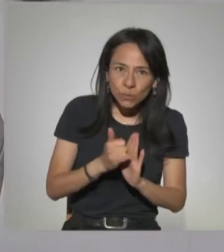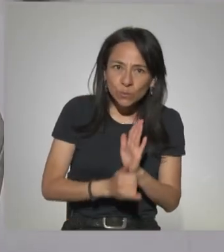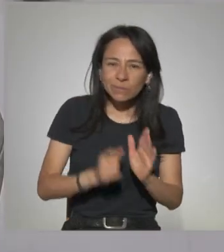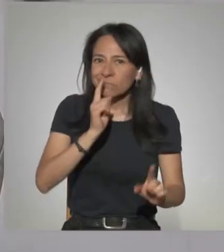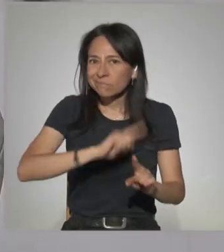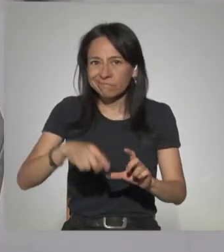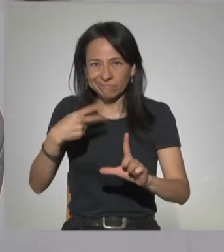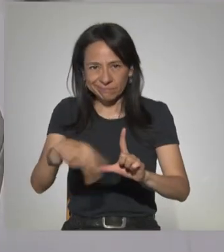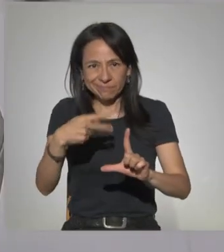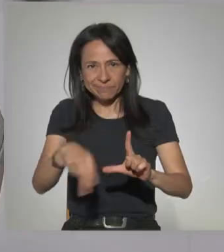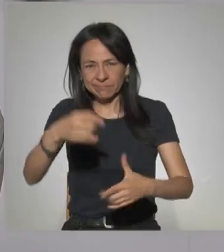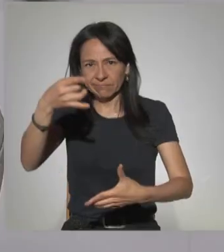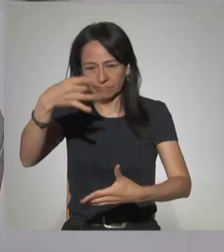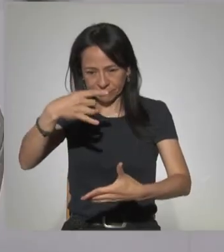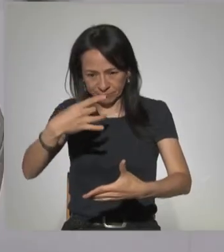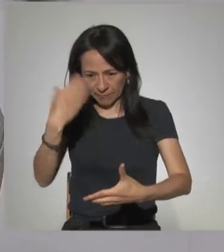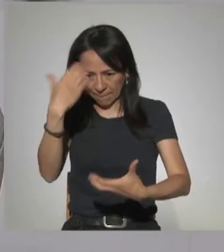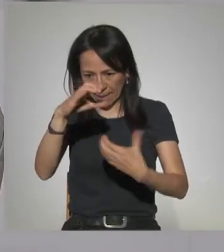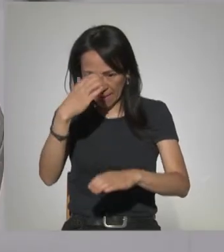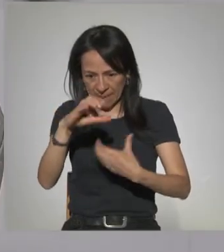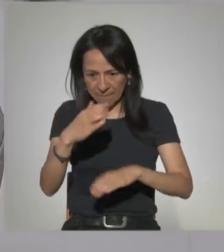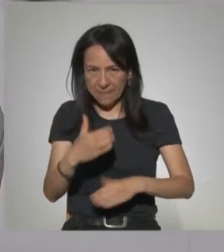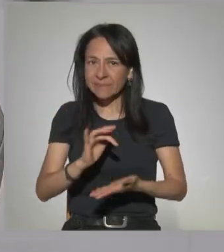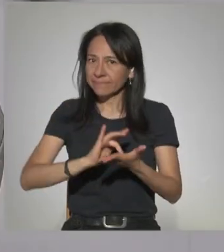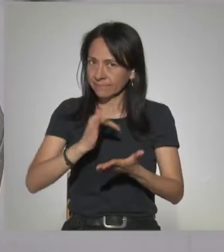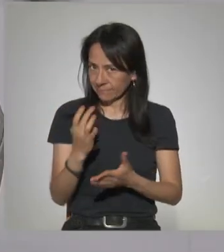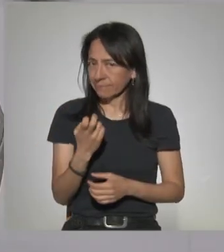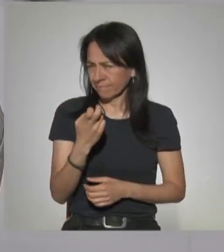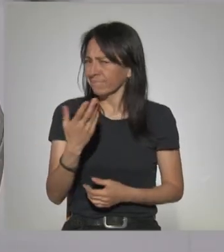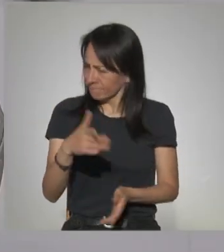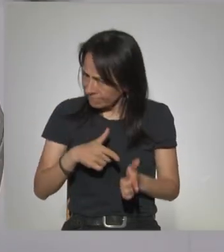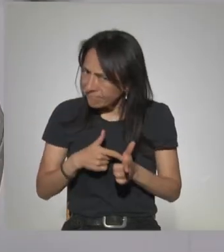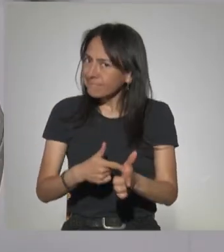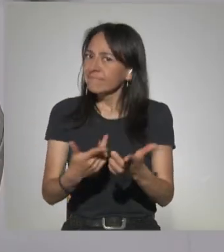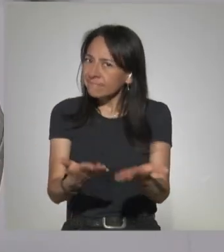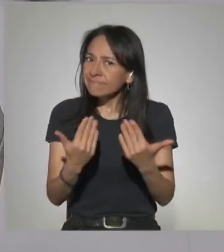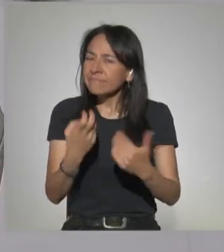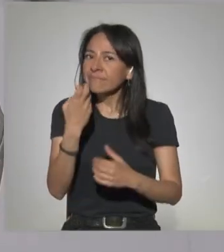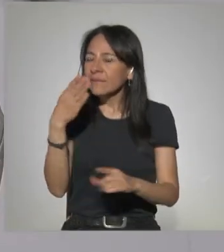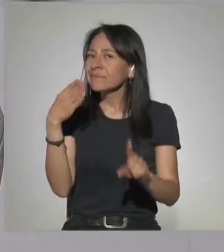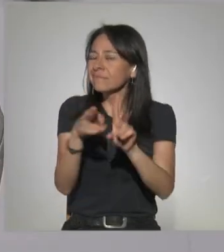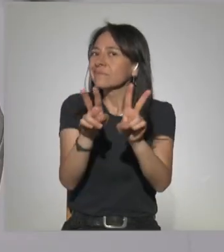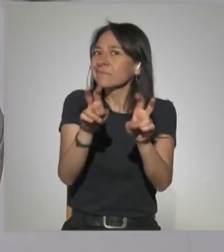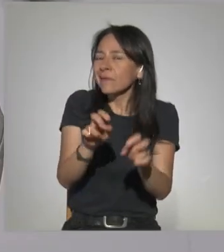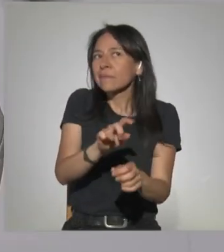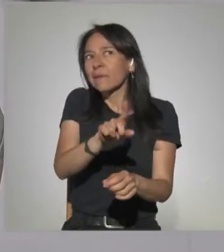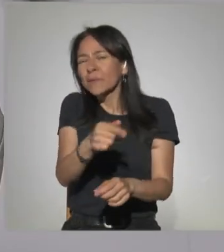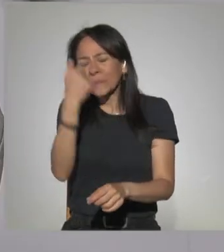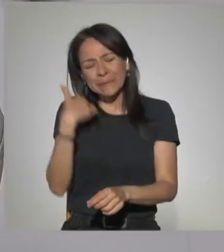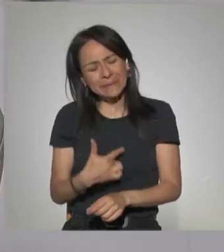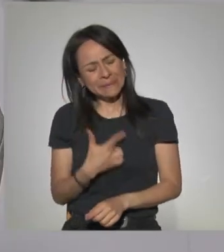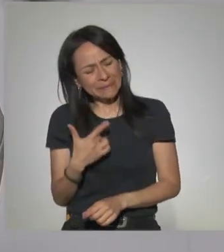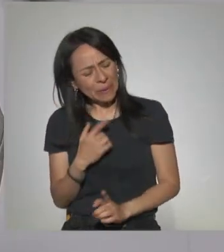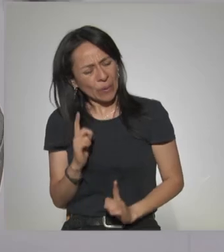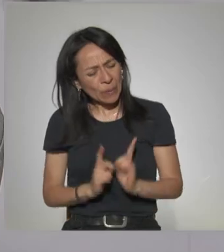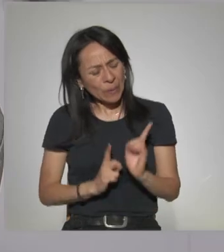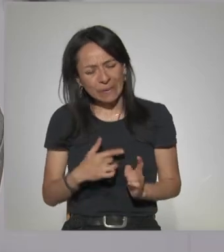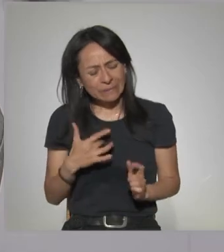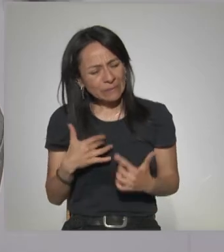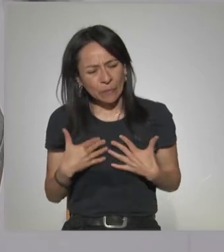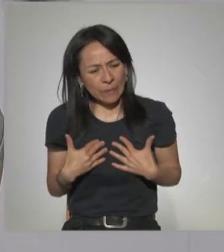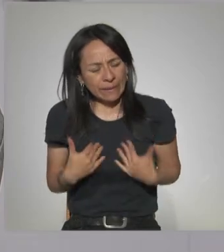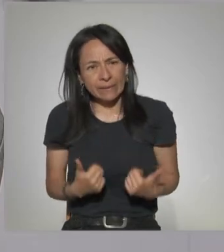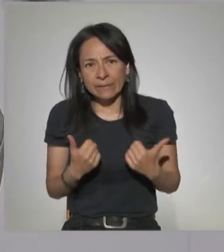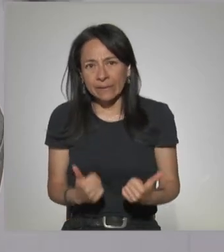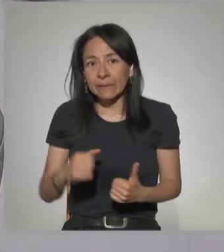sigan haciendo sus preguntas. Sé que el tema puede generar muchas dudas, entonces aquí estamos para contestarle todas sus preguntas. Marta Jiménez